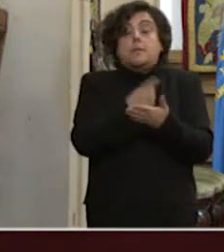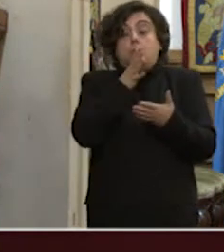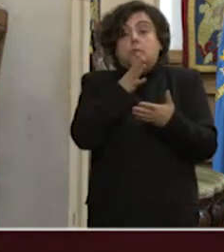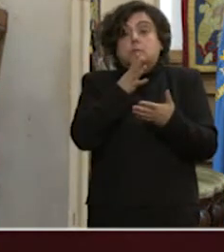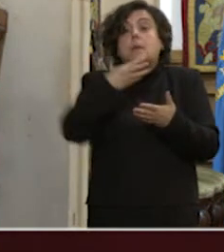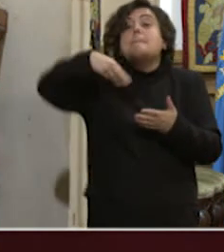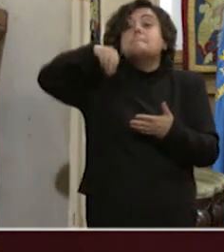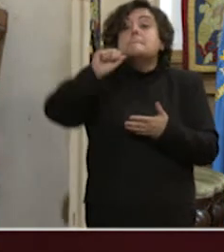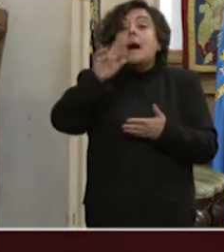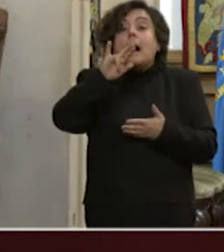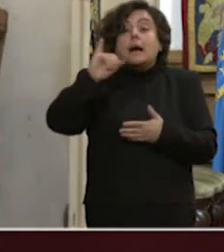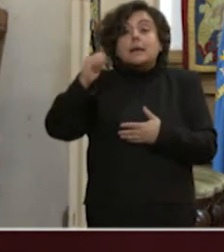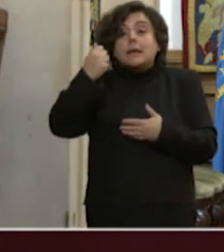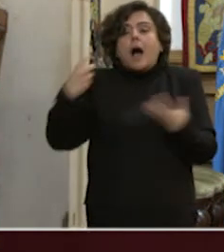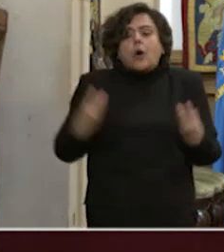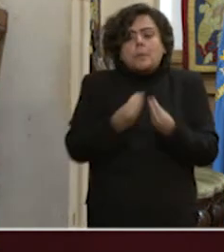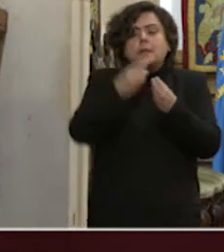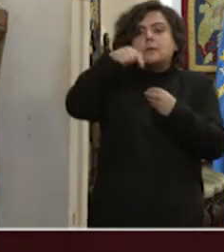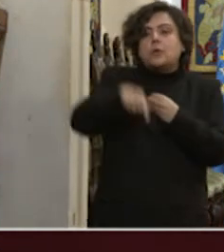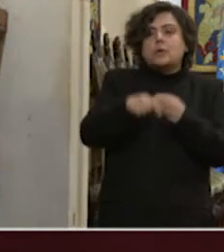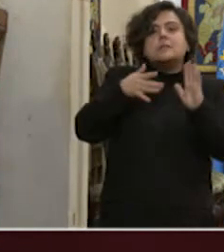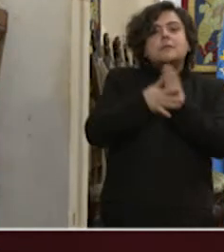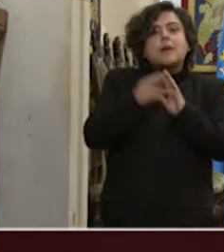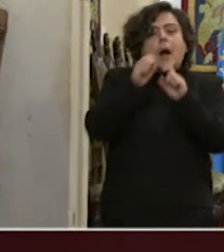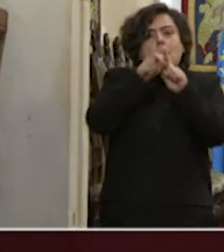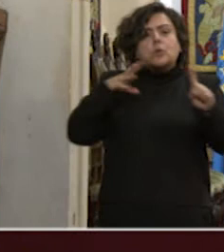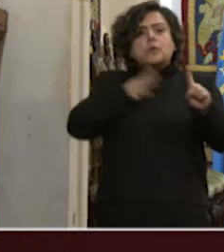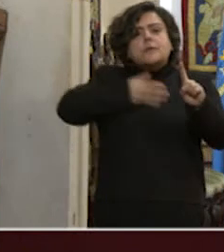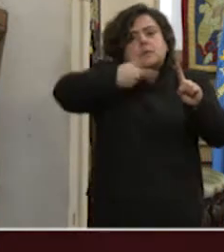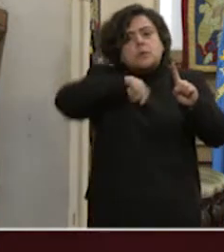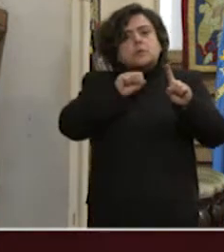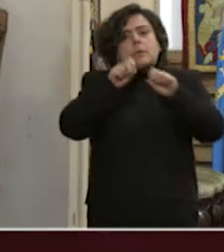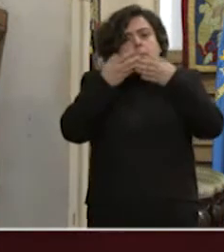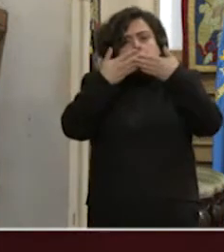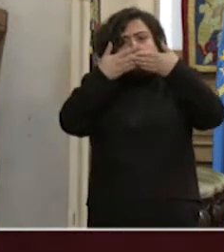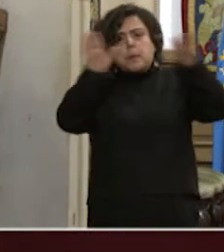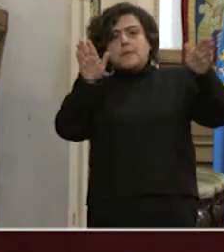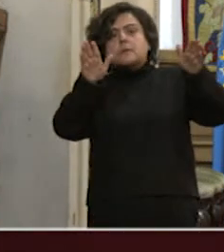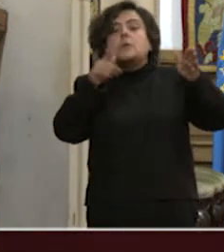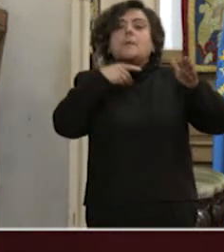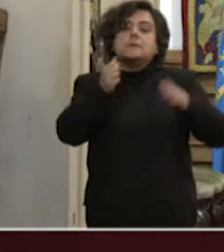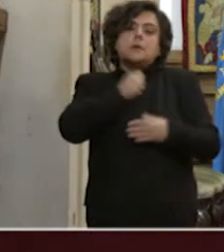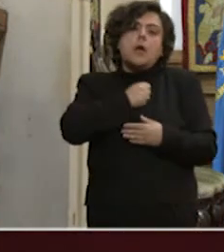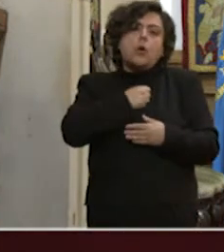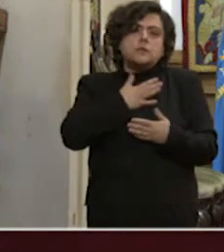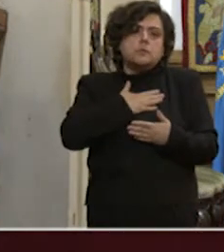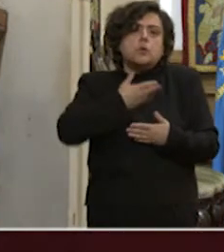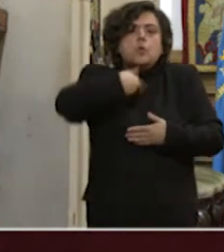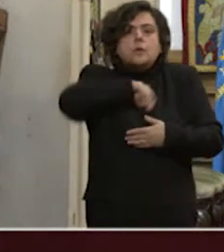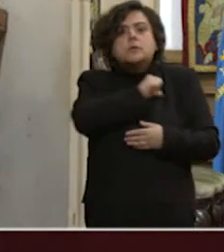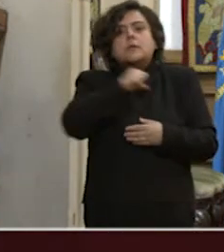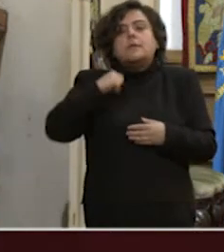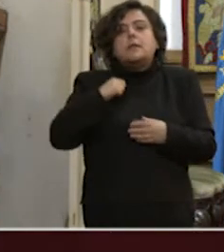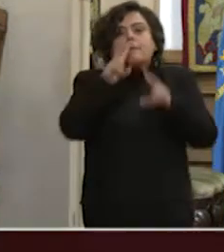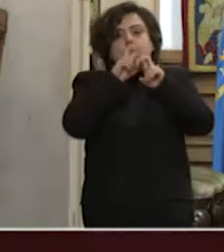acompañarnos en este acto, ayudándonos a ampliar nuestra mirada y por mostrarnos que, más allá del egoísmo individualista que nos